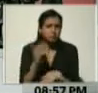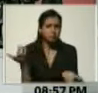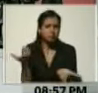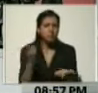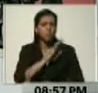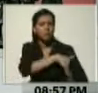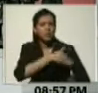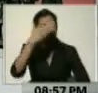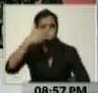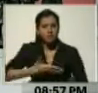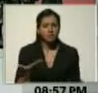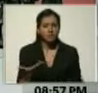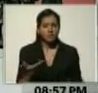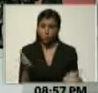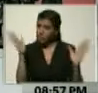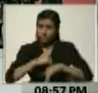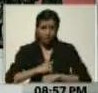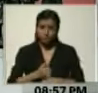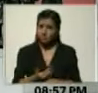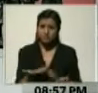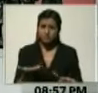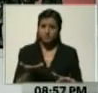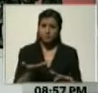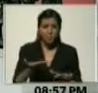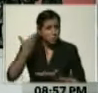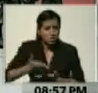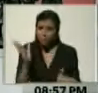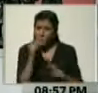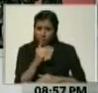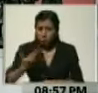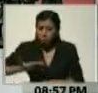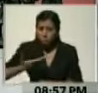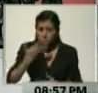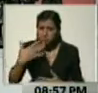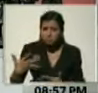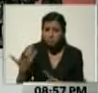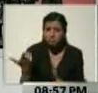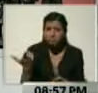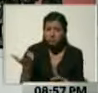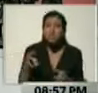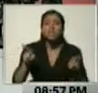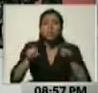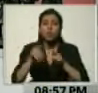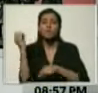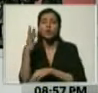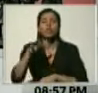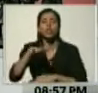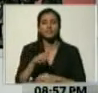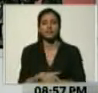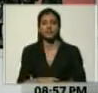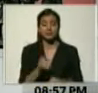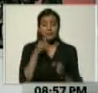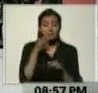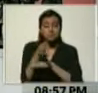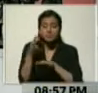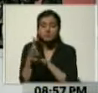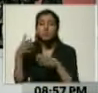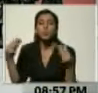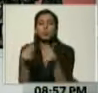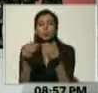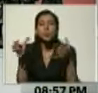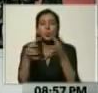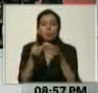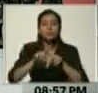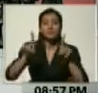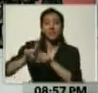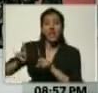Militar? Esas no existen, no son importantes. Igualmente se realizaron foros y conversatorios con diversos sectores y grupos interesados